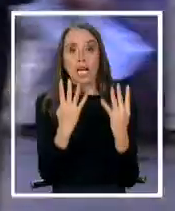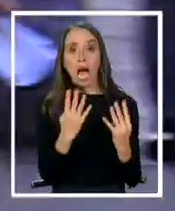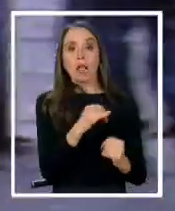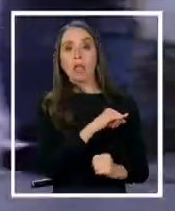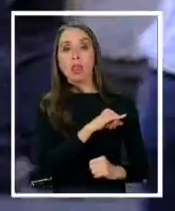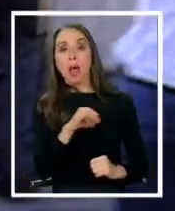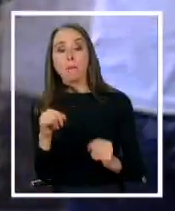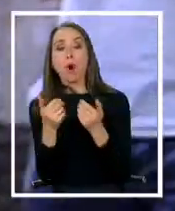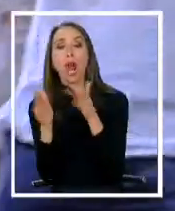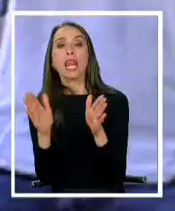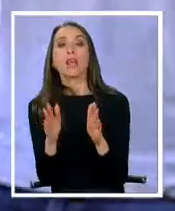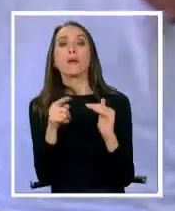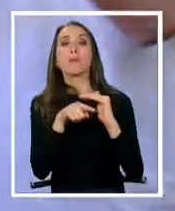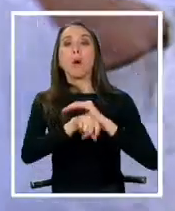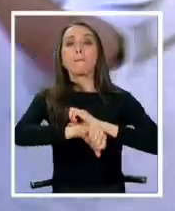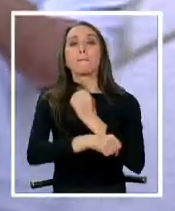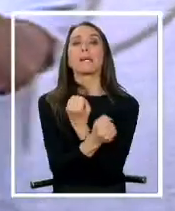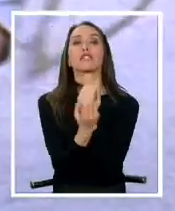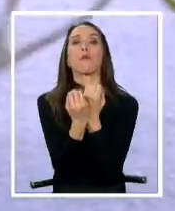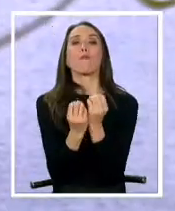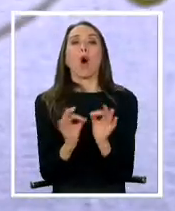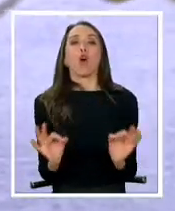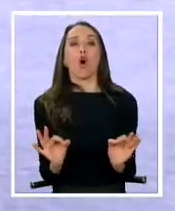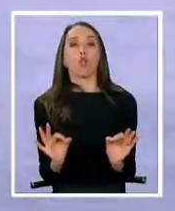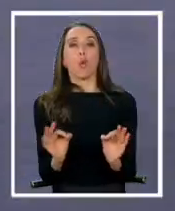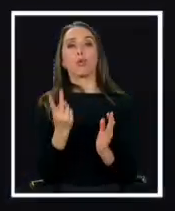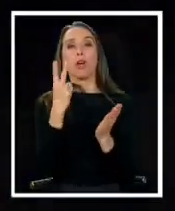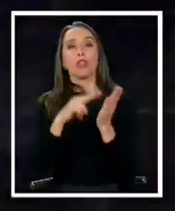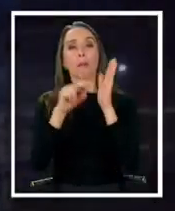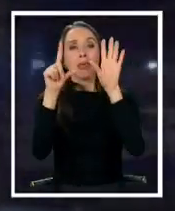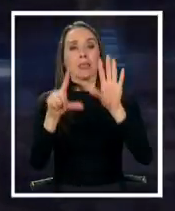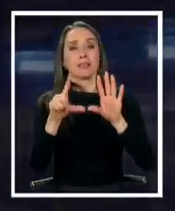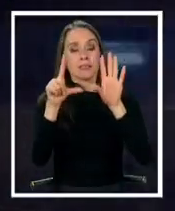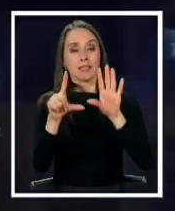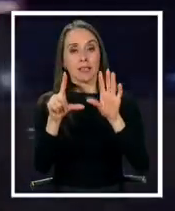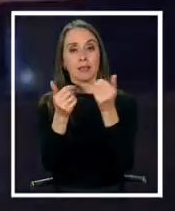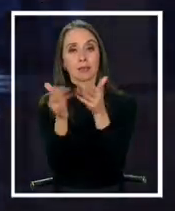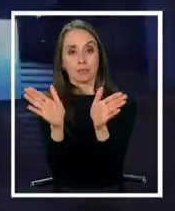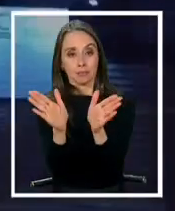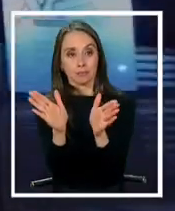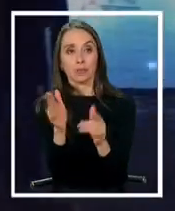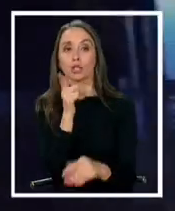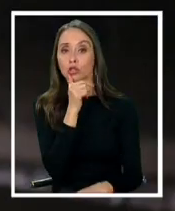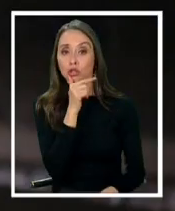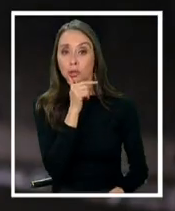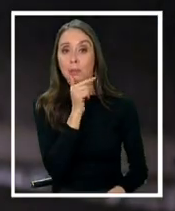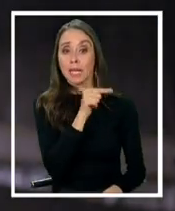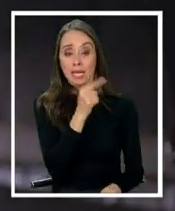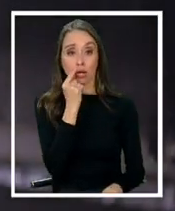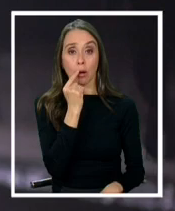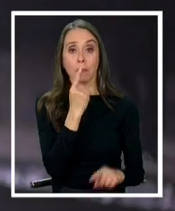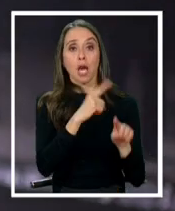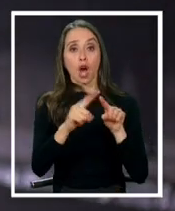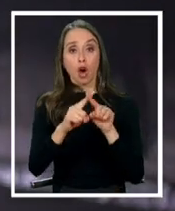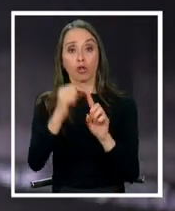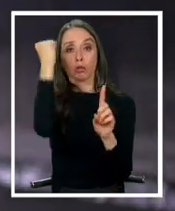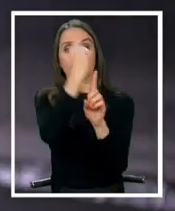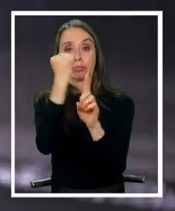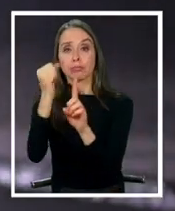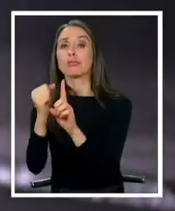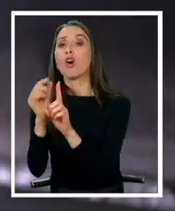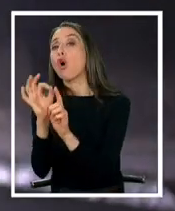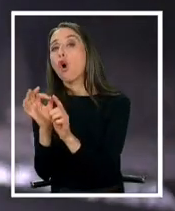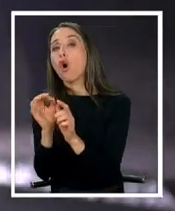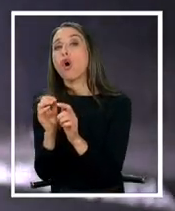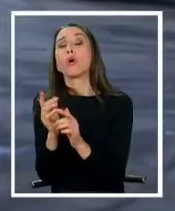en libertad por buena conducta el año 2017. Se sospecha de su participación en otros ataques, pero